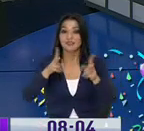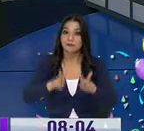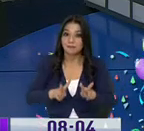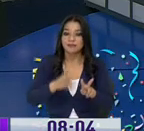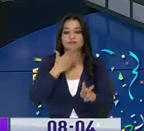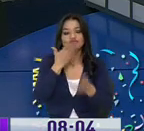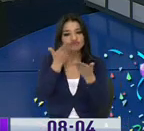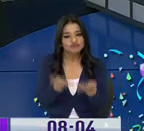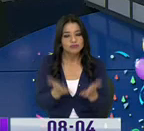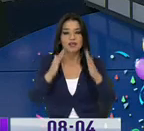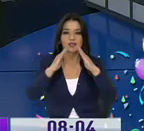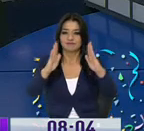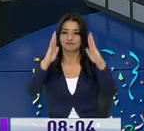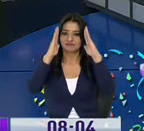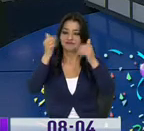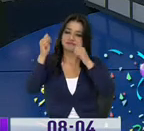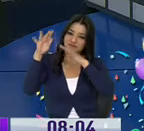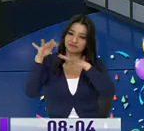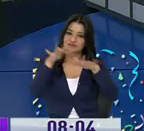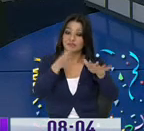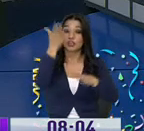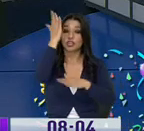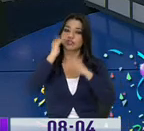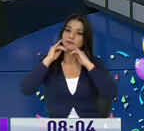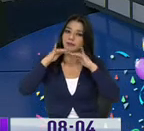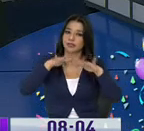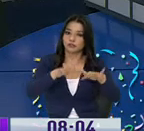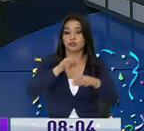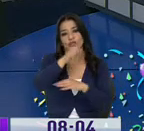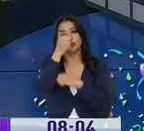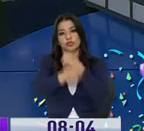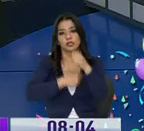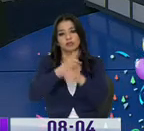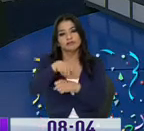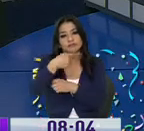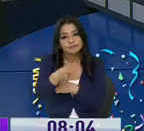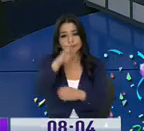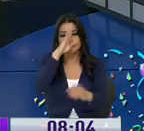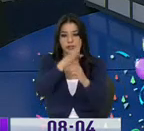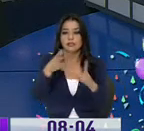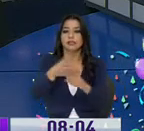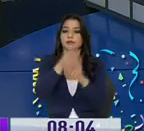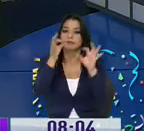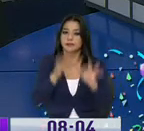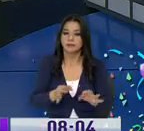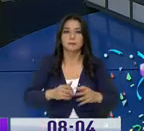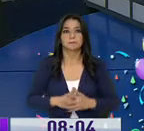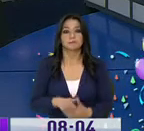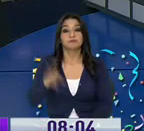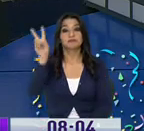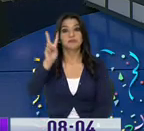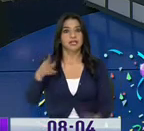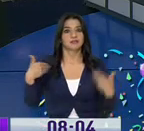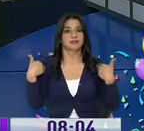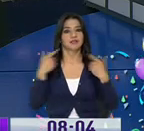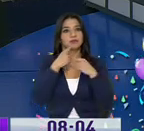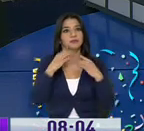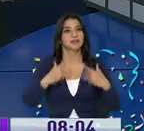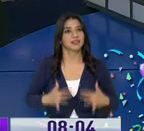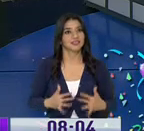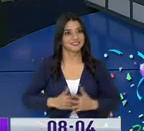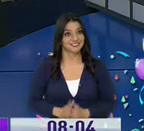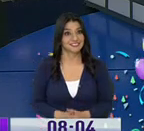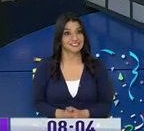sus hogares muy, muy bendecidas, así que esperemos que el otro año sea igual, lleno de propósitos y metas cumplidas. Viernes de celebración, o sea que tienes un viernes